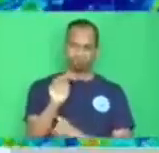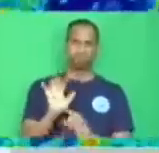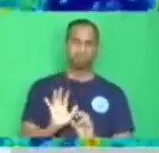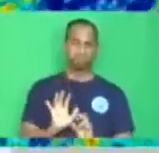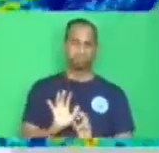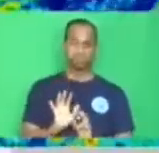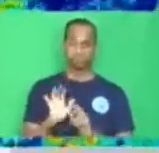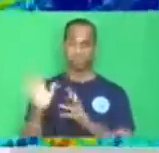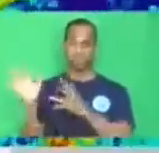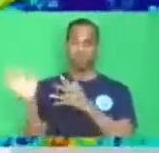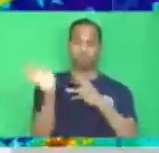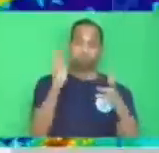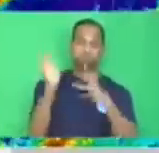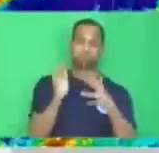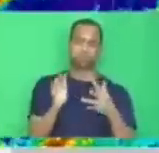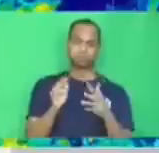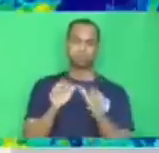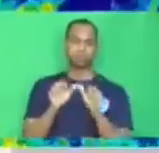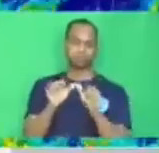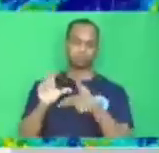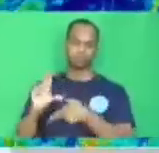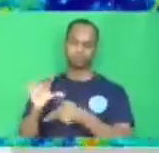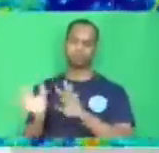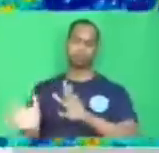hora, o sea, los vientos máximos sostenidos.